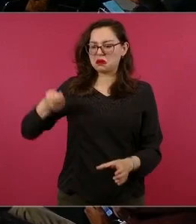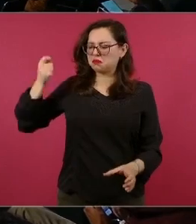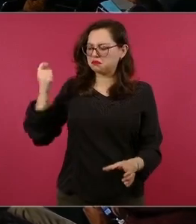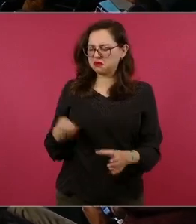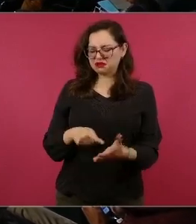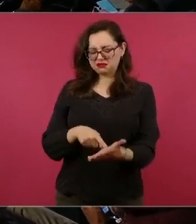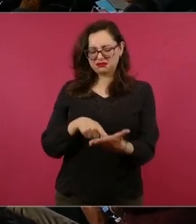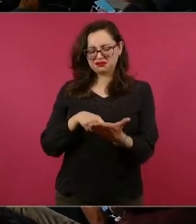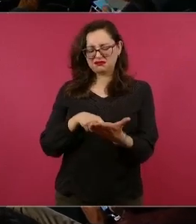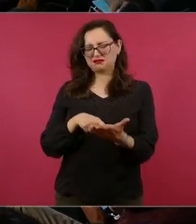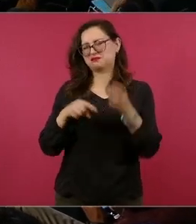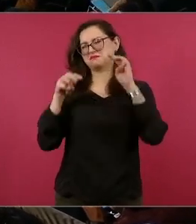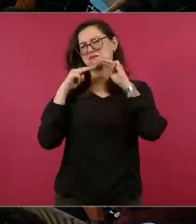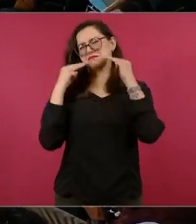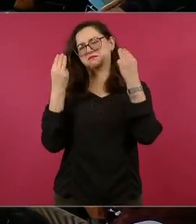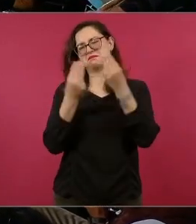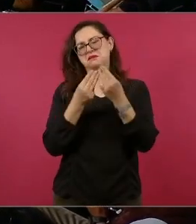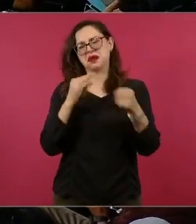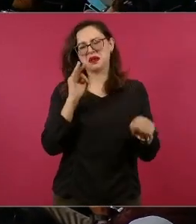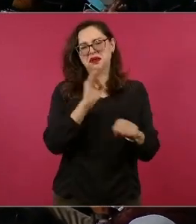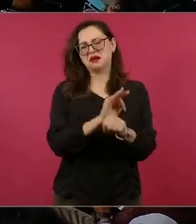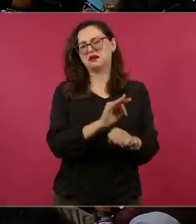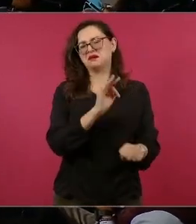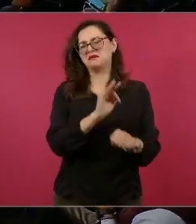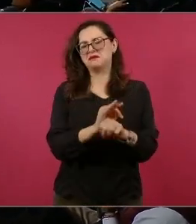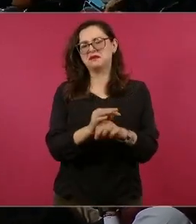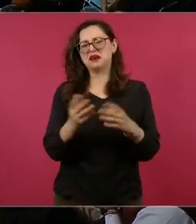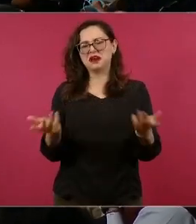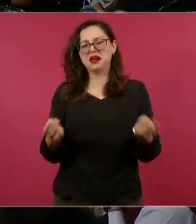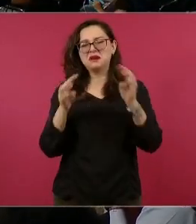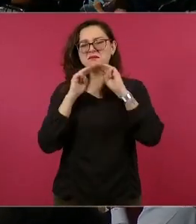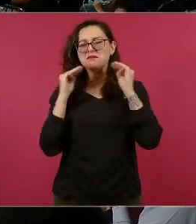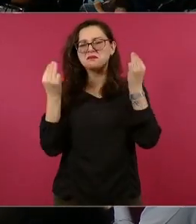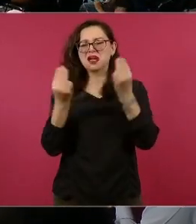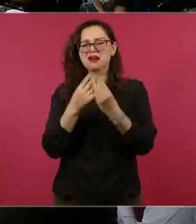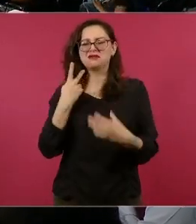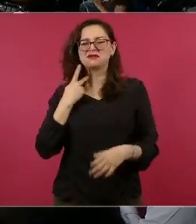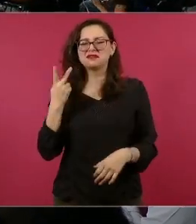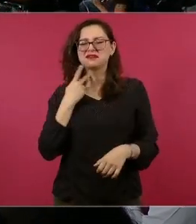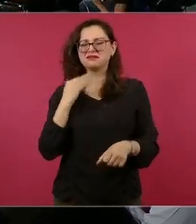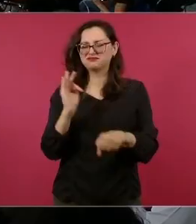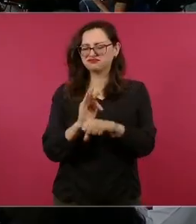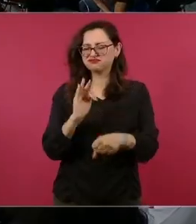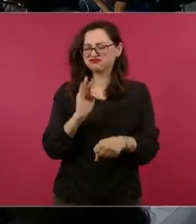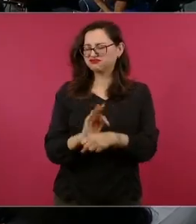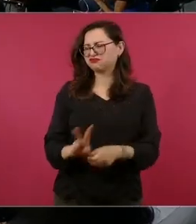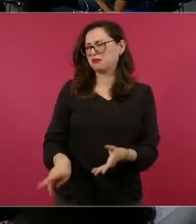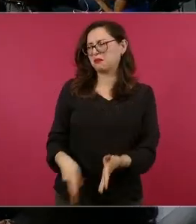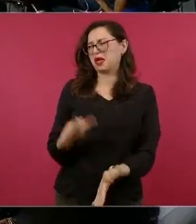la delincuencia organizada y de la delincuencia de cuello blanco.